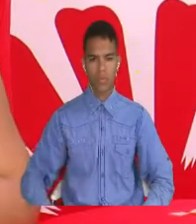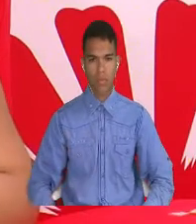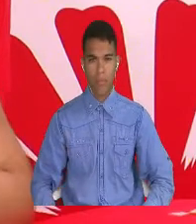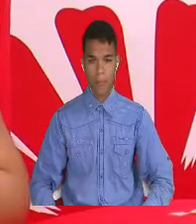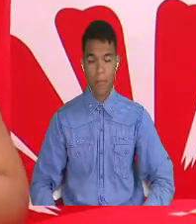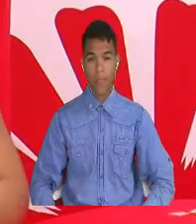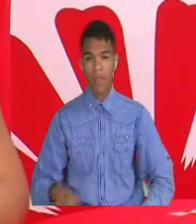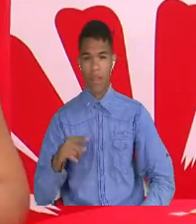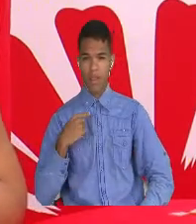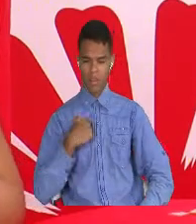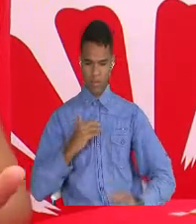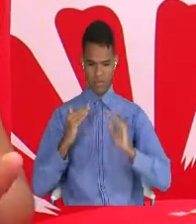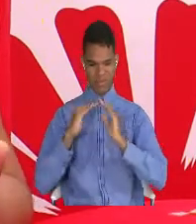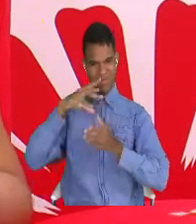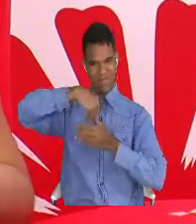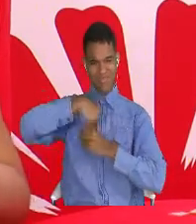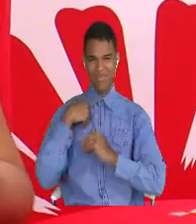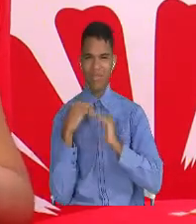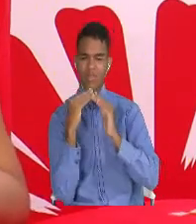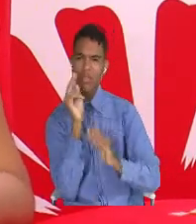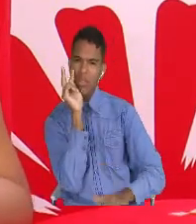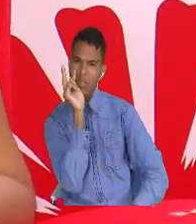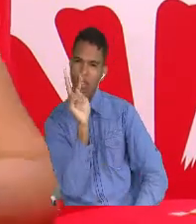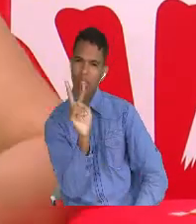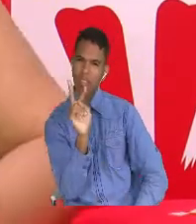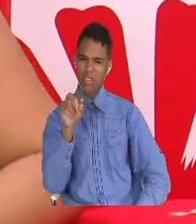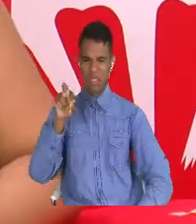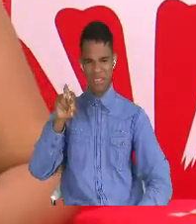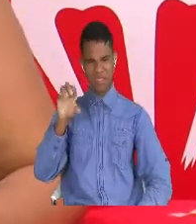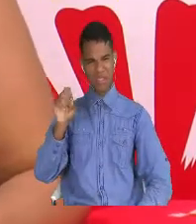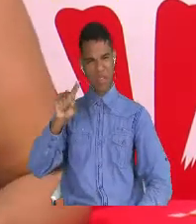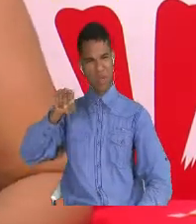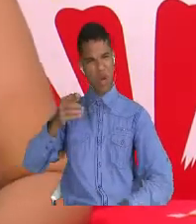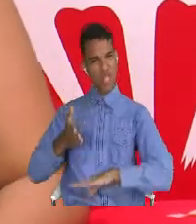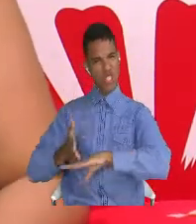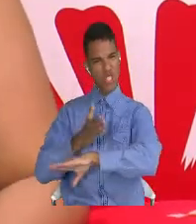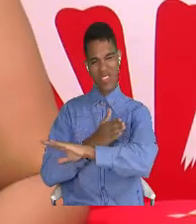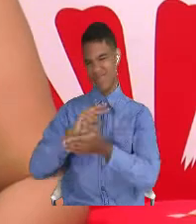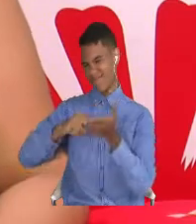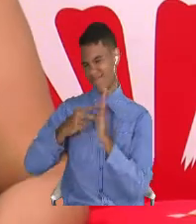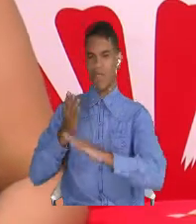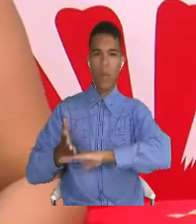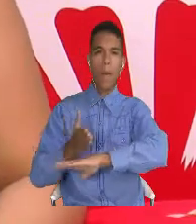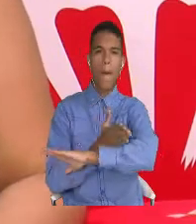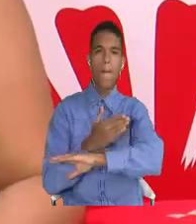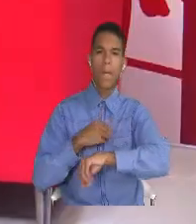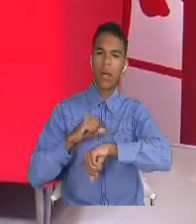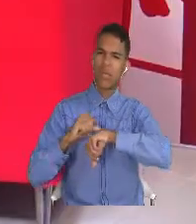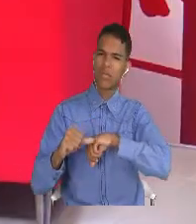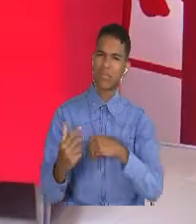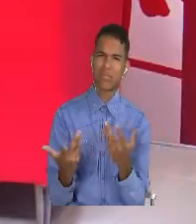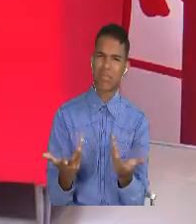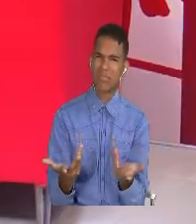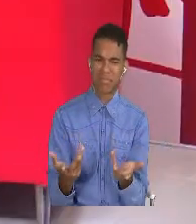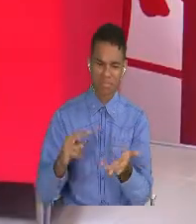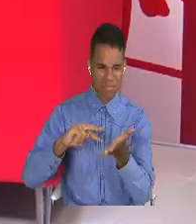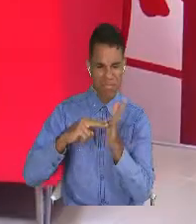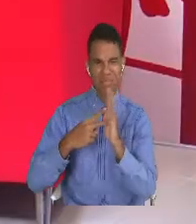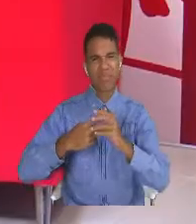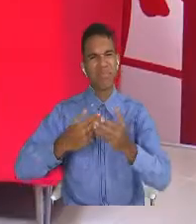en casa y dirán, bueno, pero posoperatorio, ¿qué es eso? No me suena. Contémosle un poquito a las personas que nos están viendo qué es un posoperatorio, ¿para qué